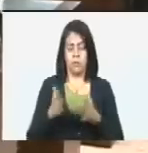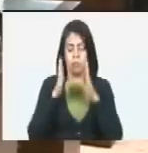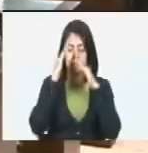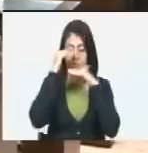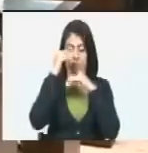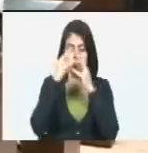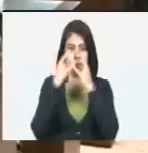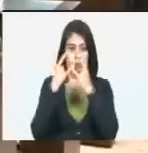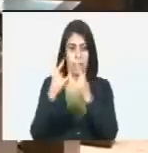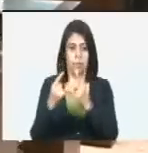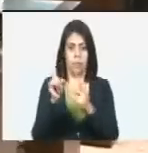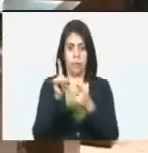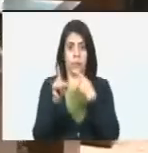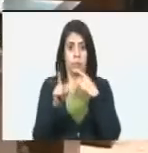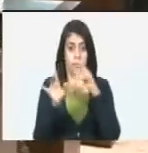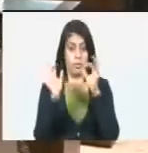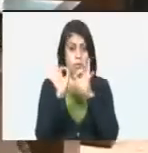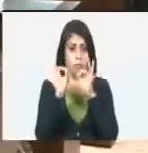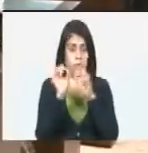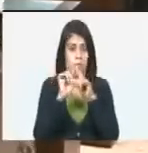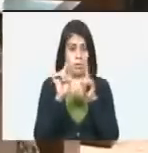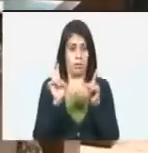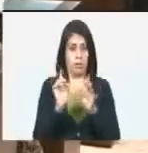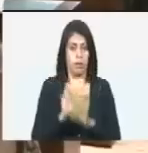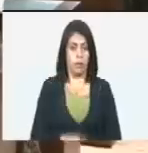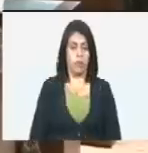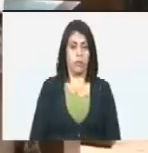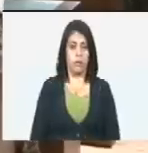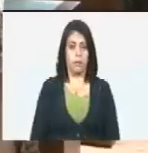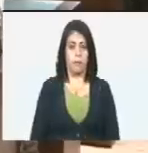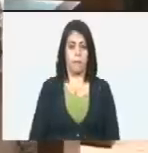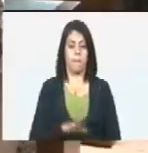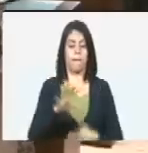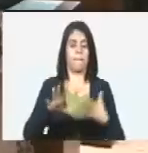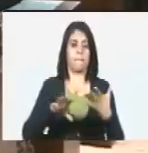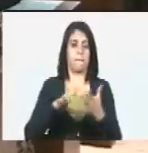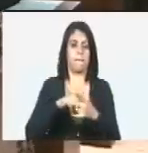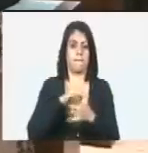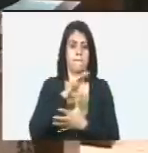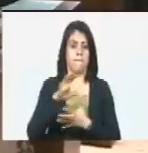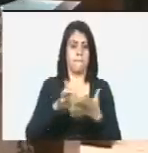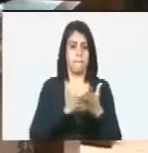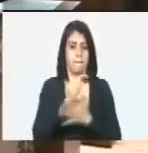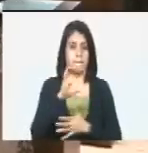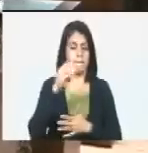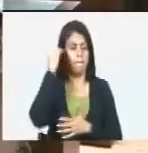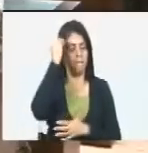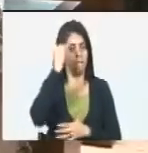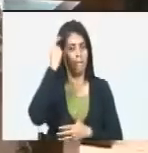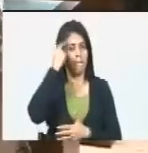estoy diciendo nada con esto, sino es un prolegómeno para reflexionarlo.